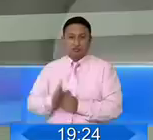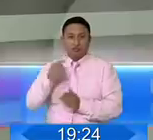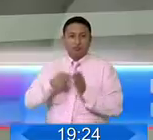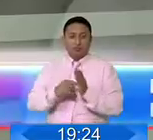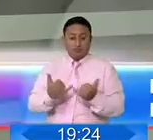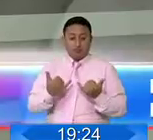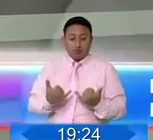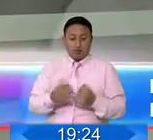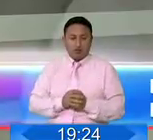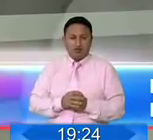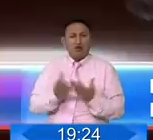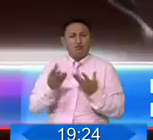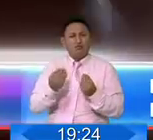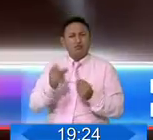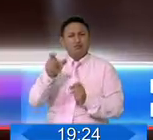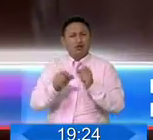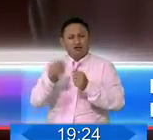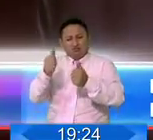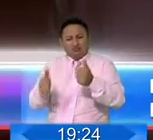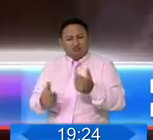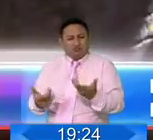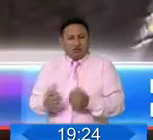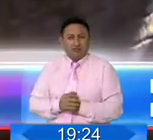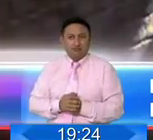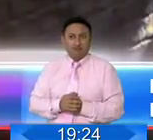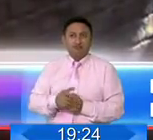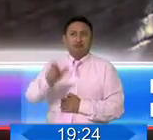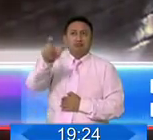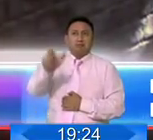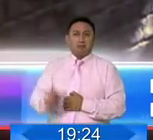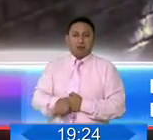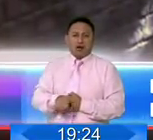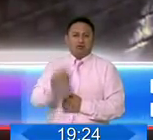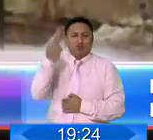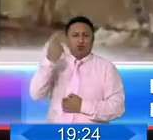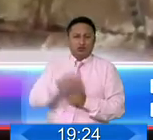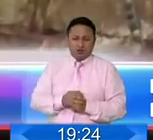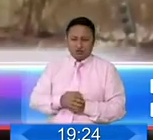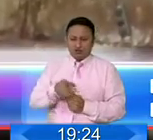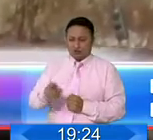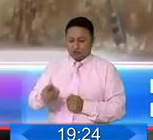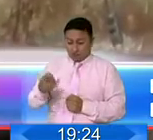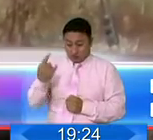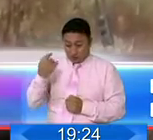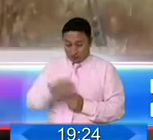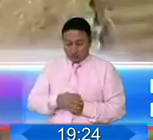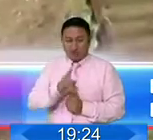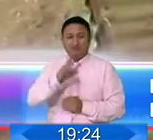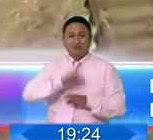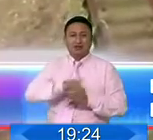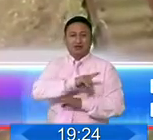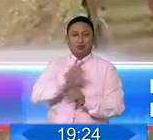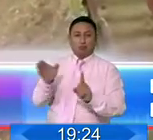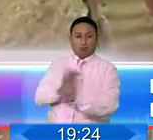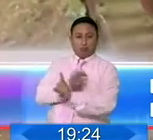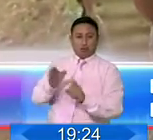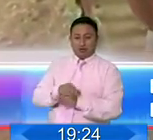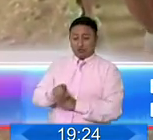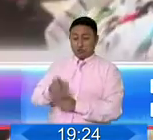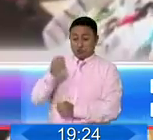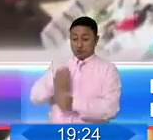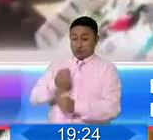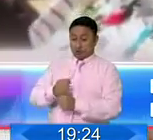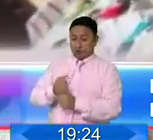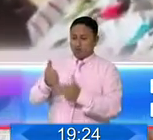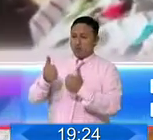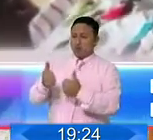gran subregistro del delito. Hay veces en que la víctima ni siquiera se da cuenta que es una, pues los engaños que se utilizan le hacen pensar que su trabajo lo